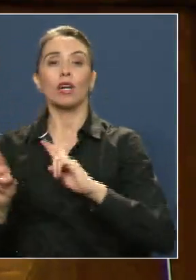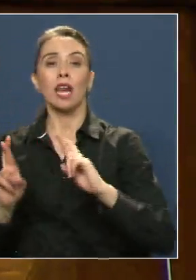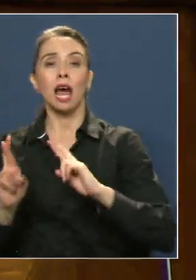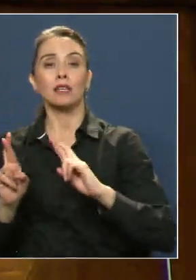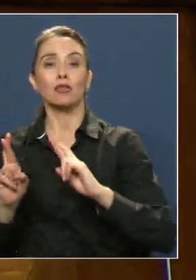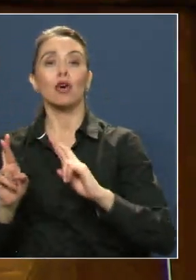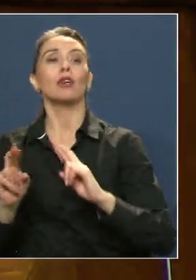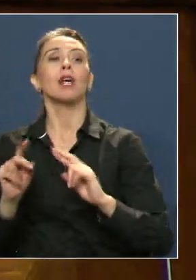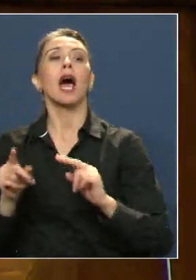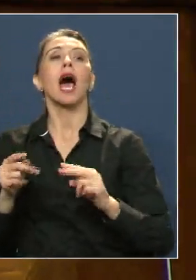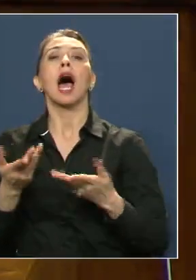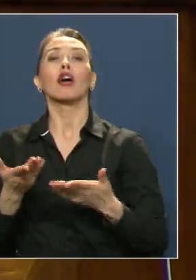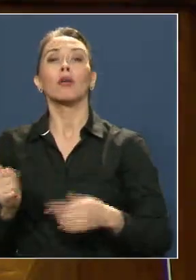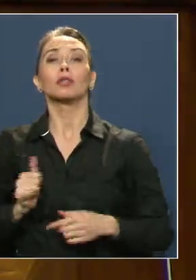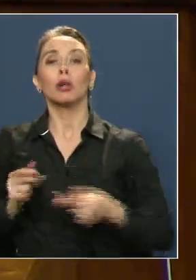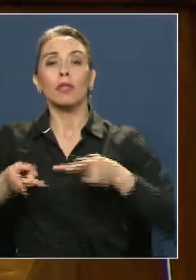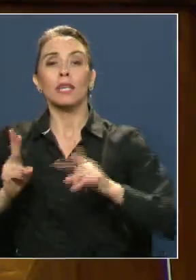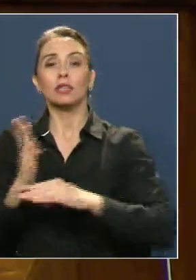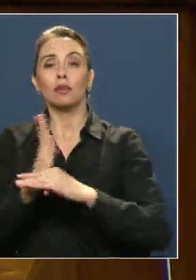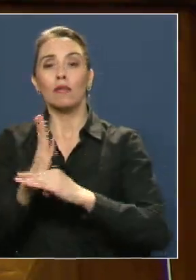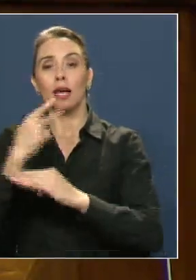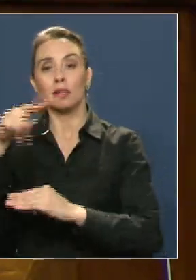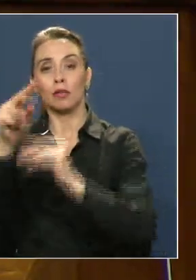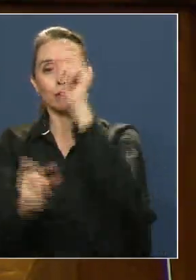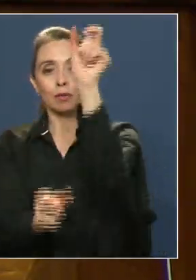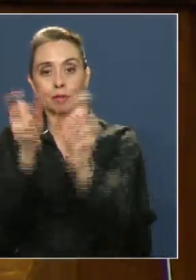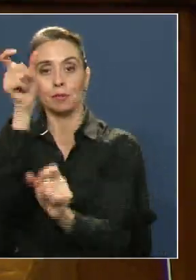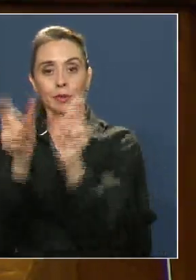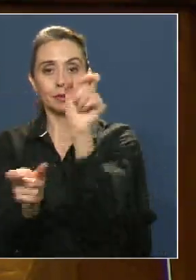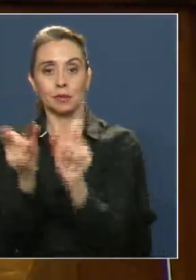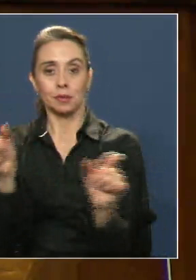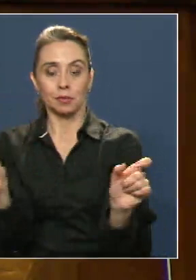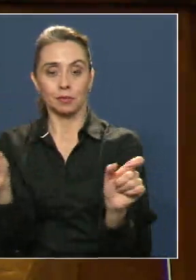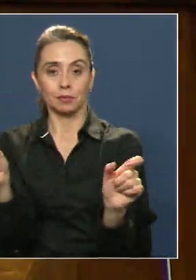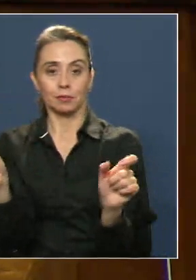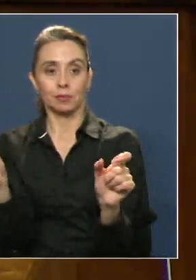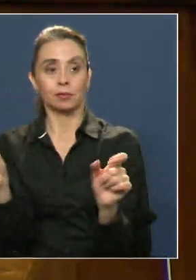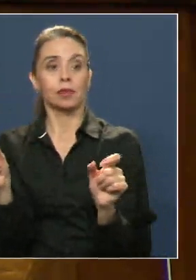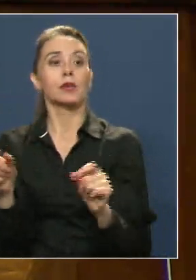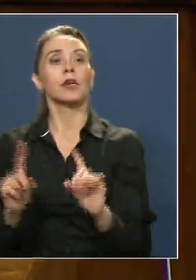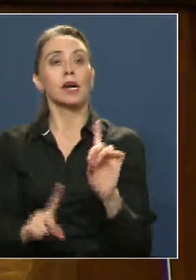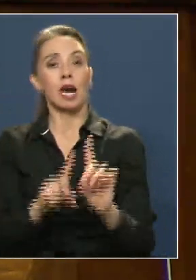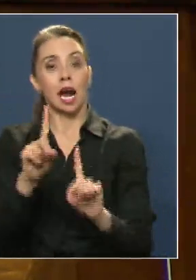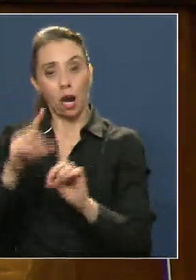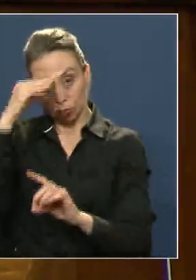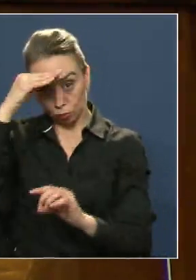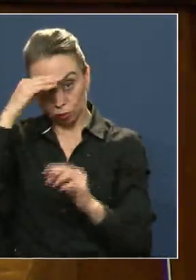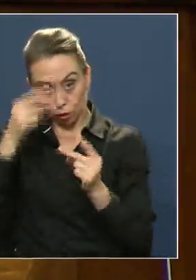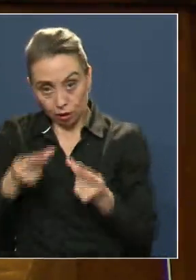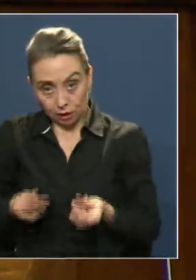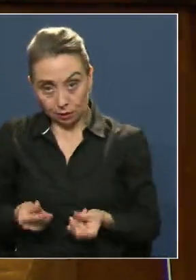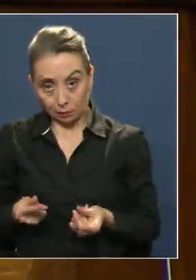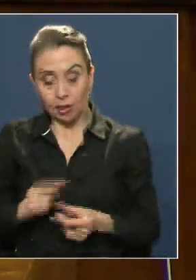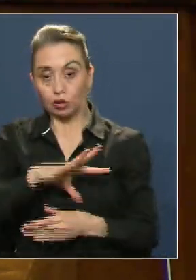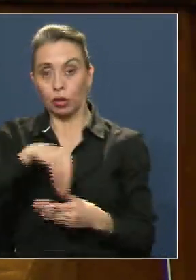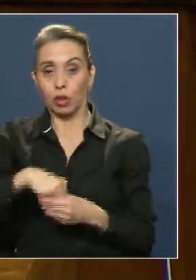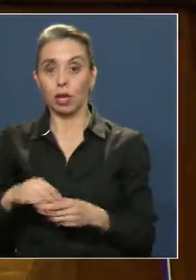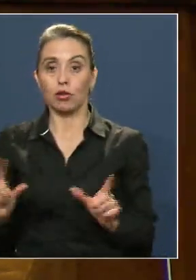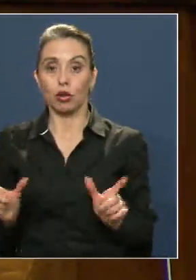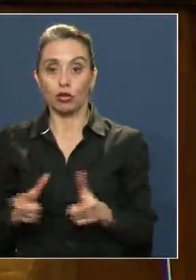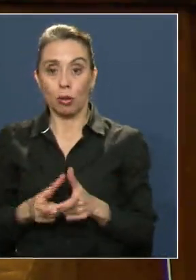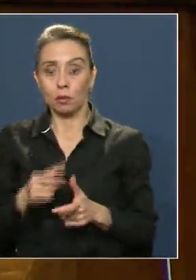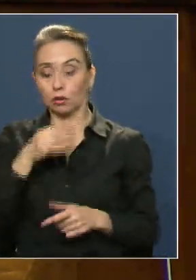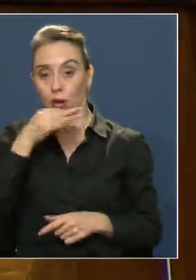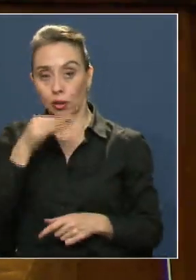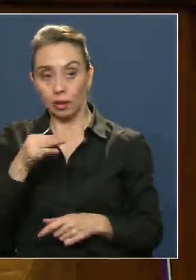al ejercicio de derechos fundamentales de los individuos. Tal como destacaron algunos expertos en la comisión,